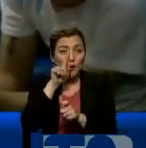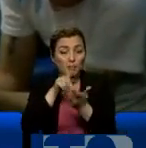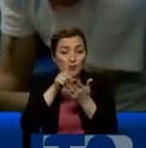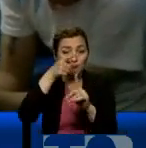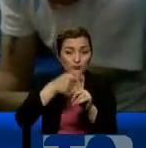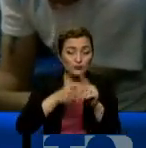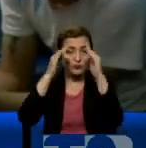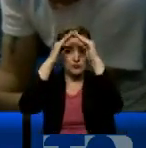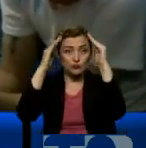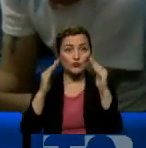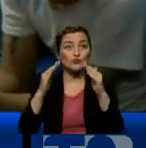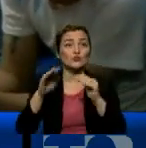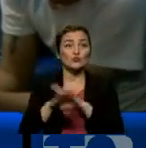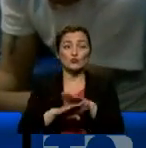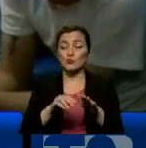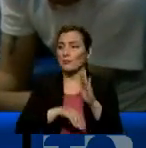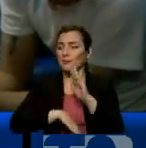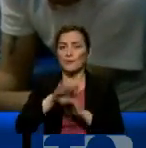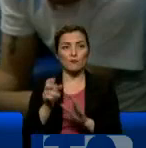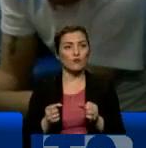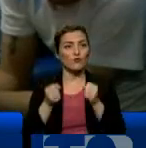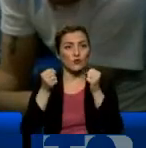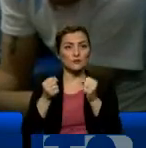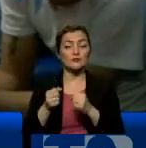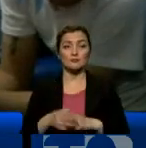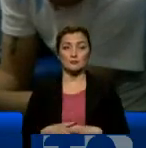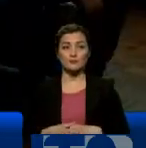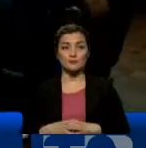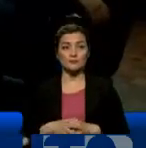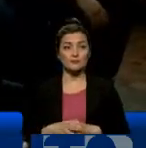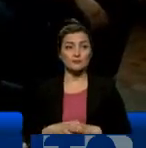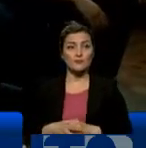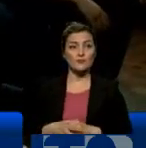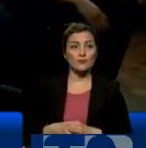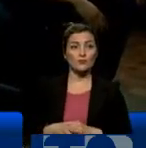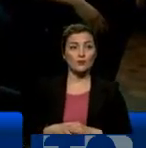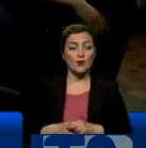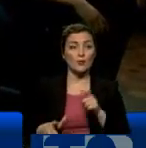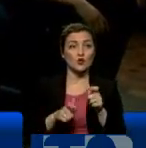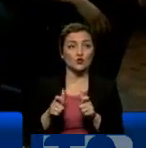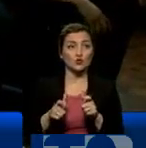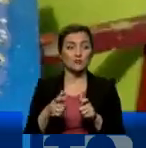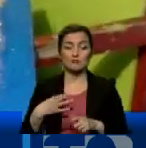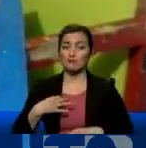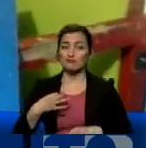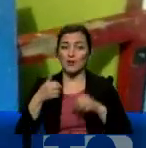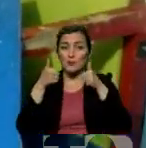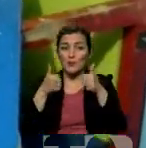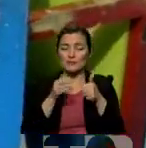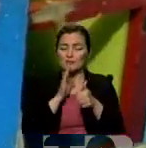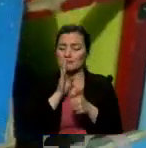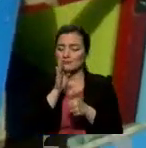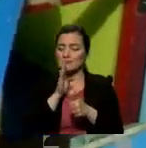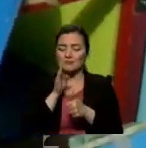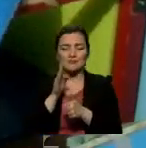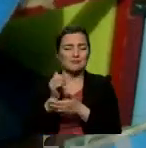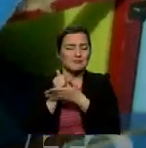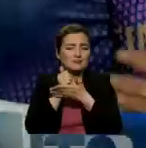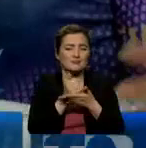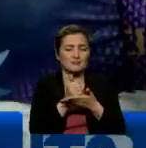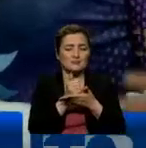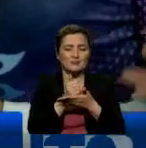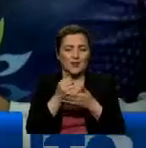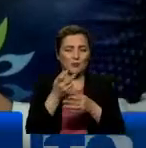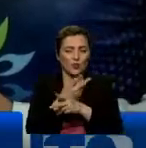arriendo. Básicamente esos son los gastos más fuertes de la fundación. Pero la gente de buena voluntad siempre aparece como un ángel de la